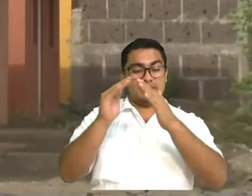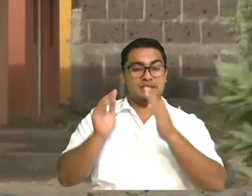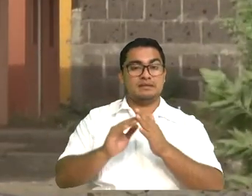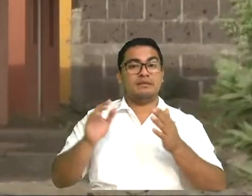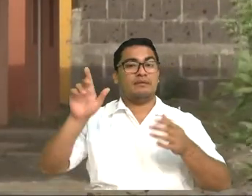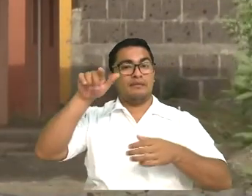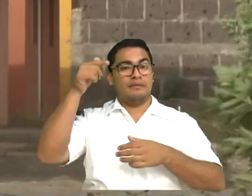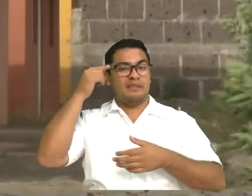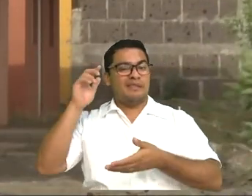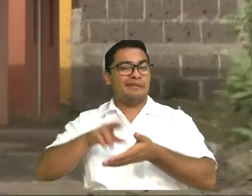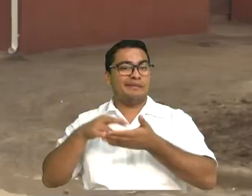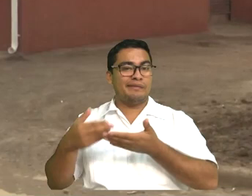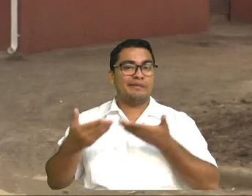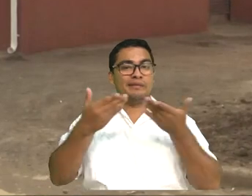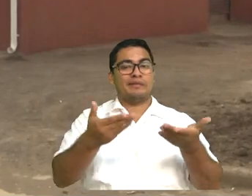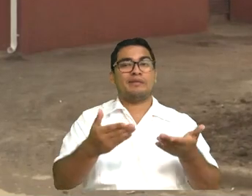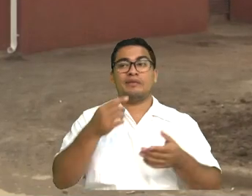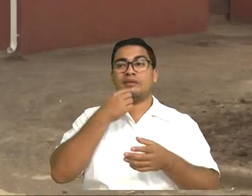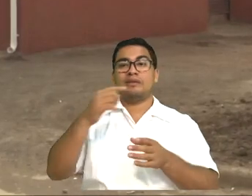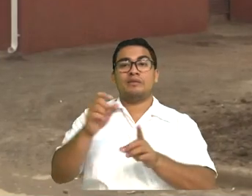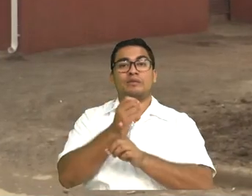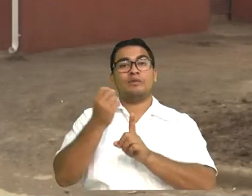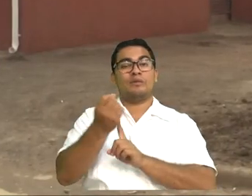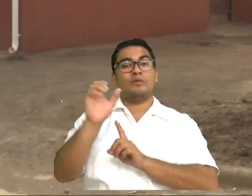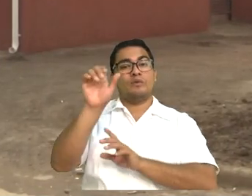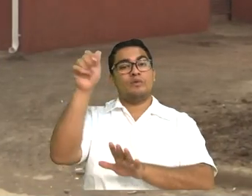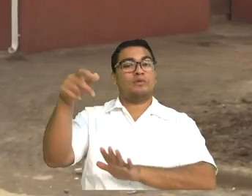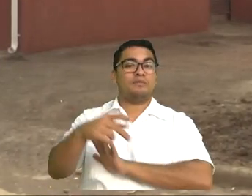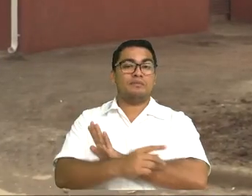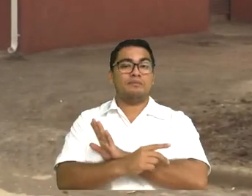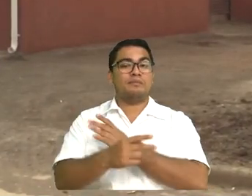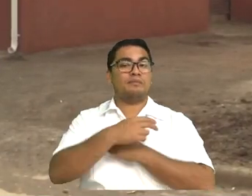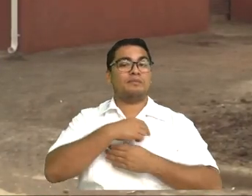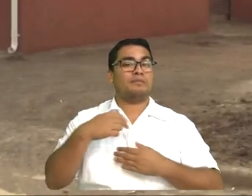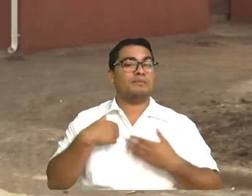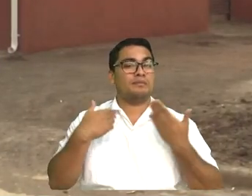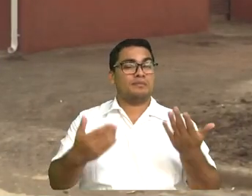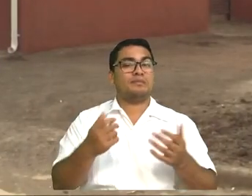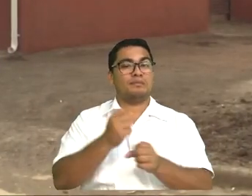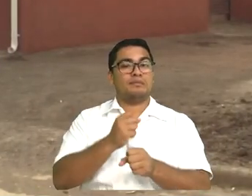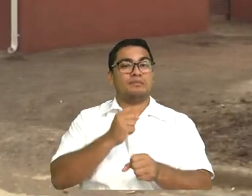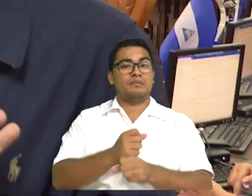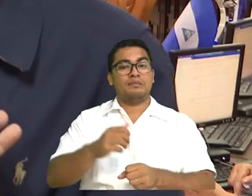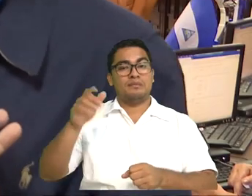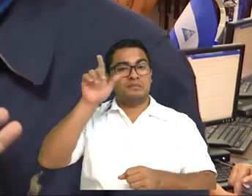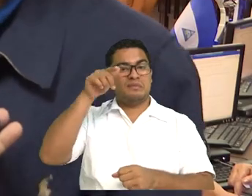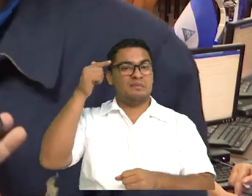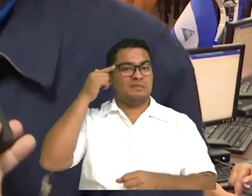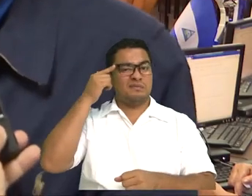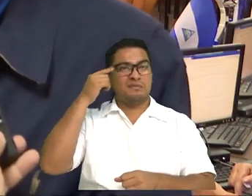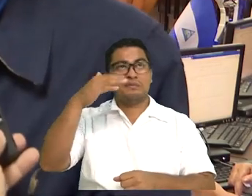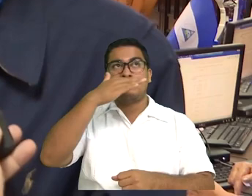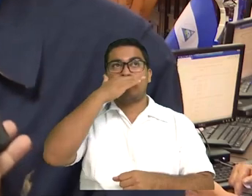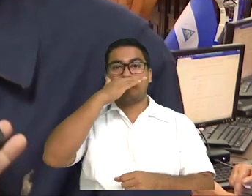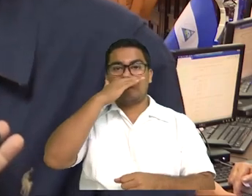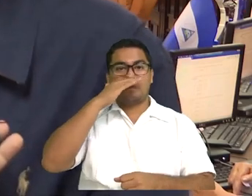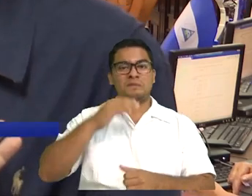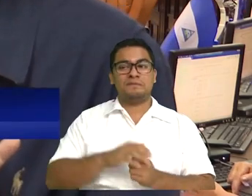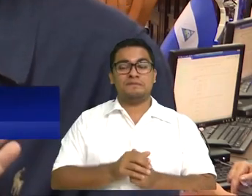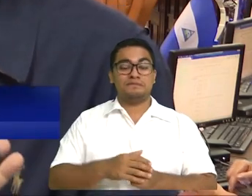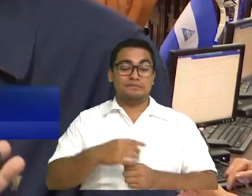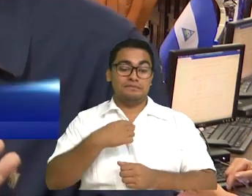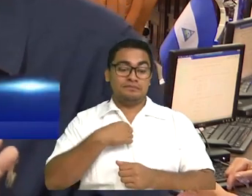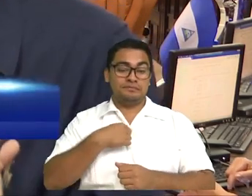confianza que tienen los organismos multilaterales en la gestión que desempeña el gobierno sandinista. Yo lo que entiendo es